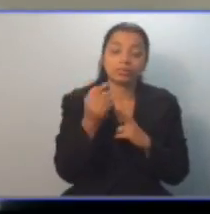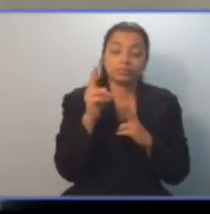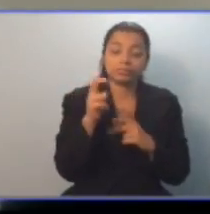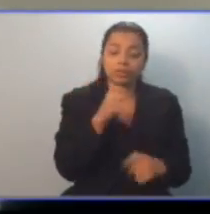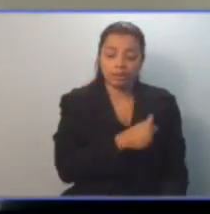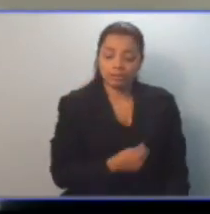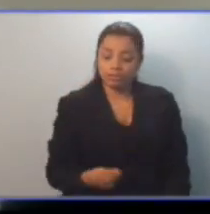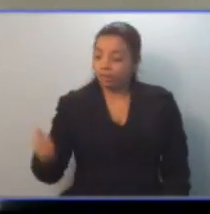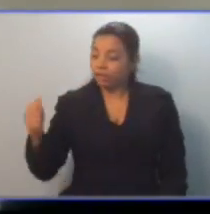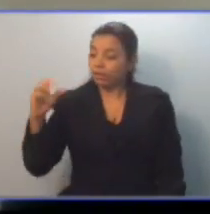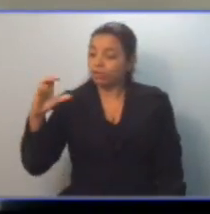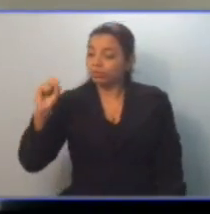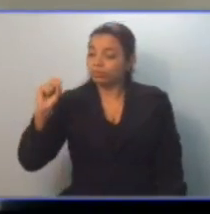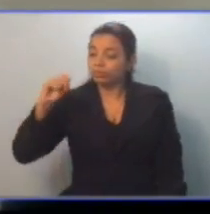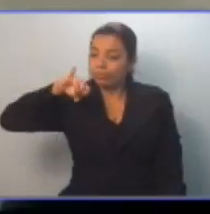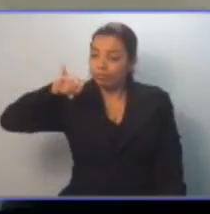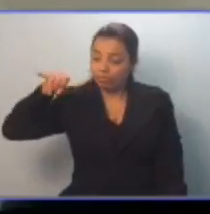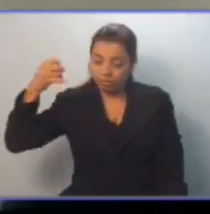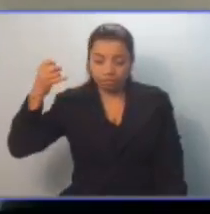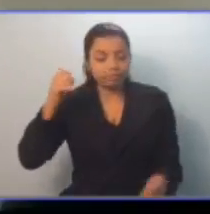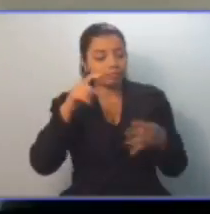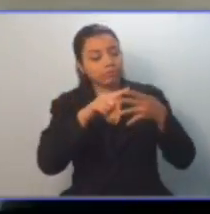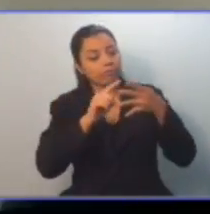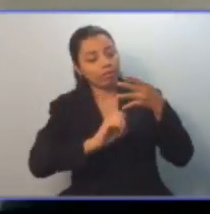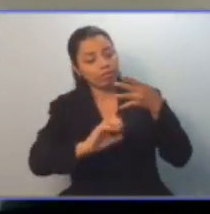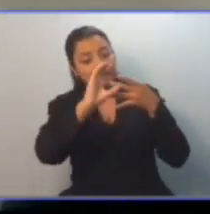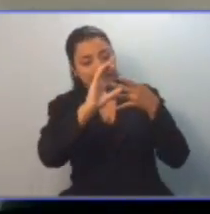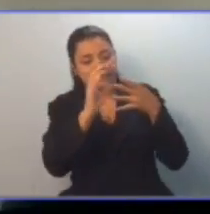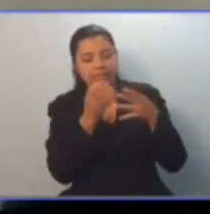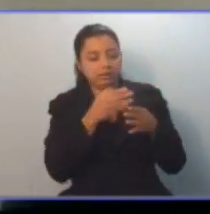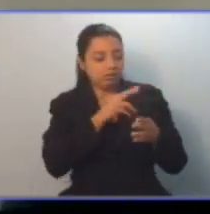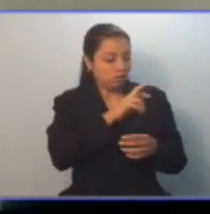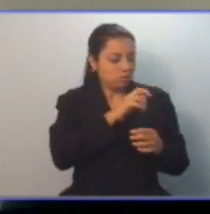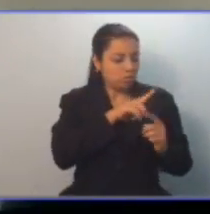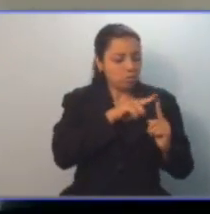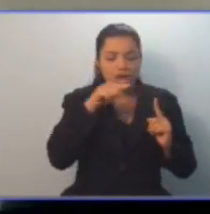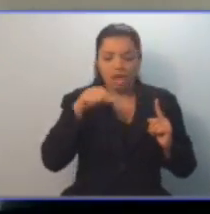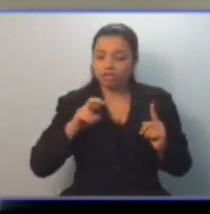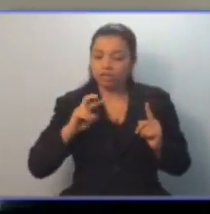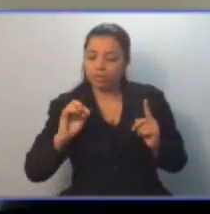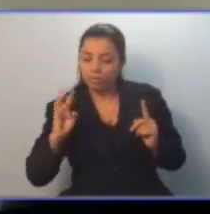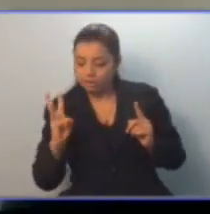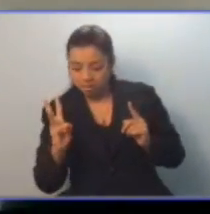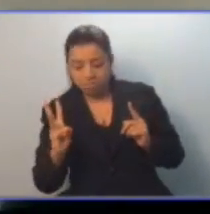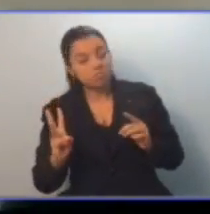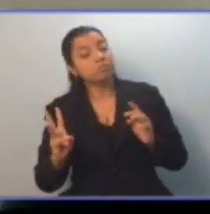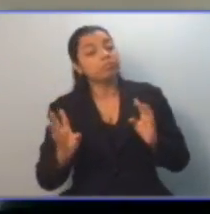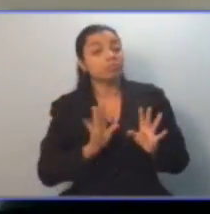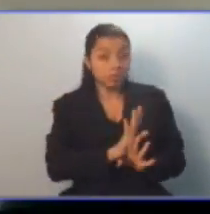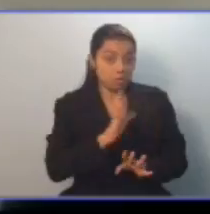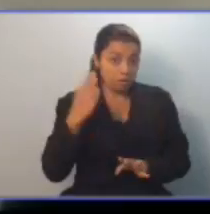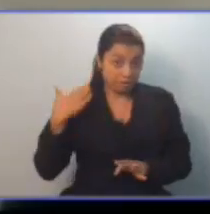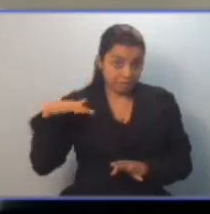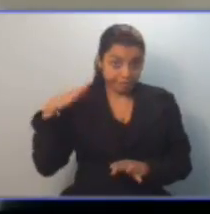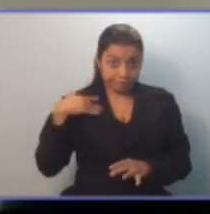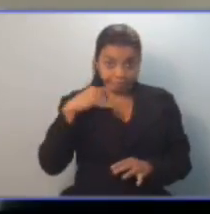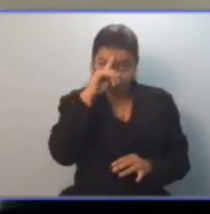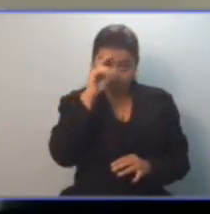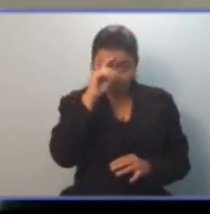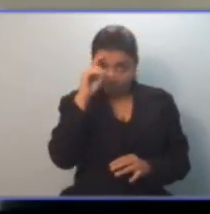Sala de lo Constitucional del 2001 al 2006 y finaliza su experiencia